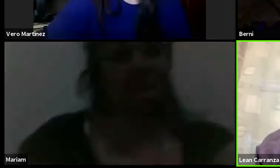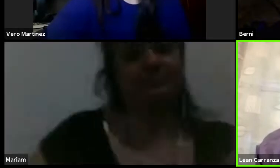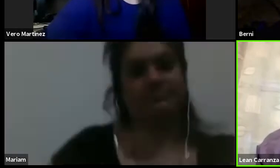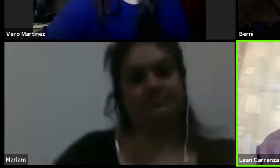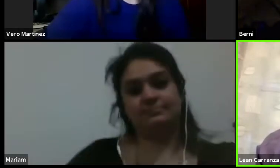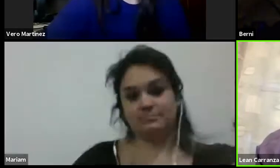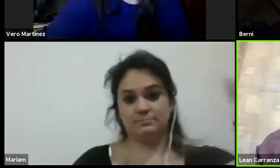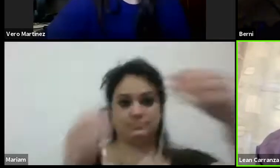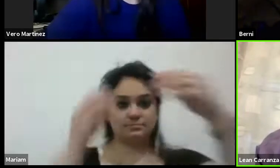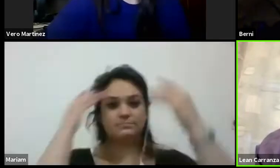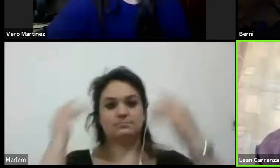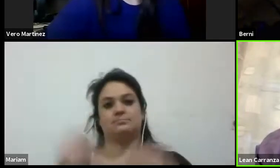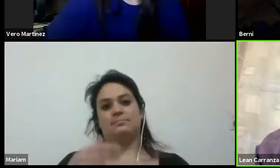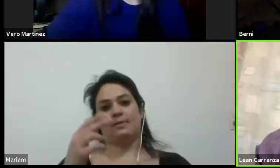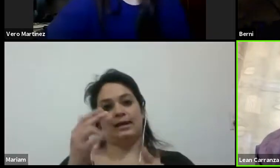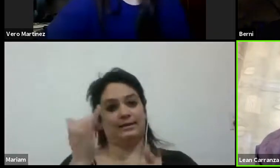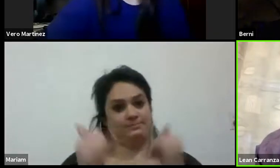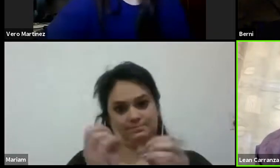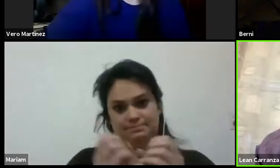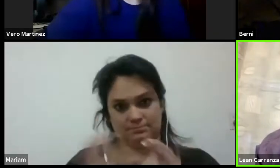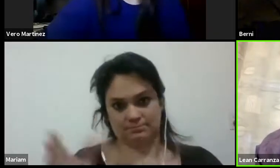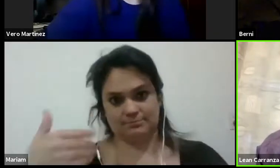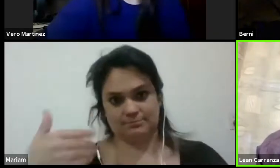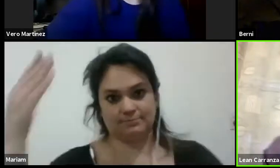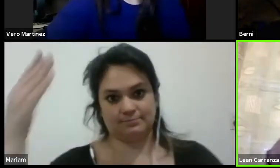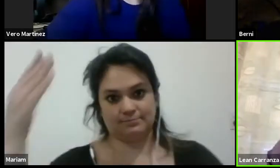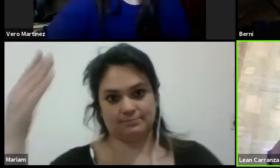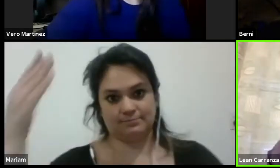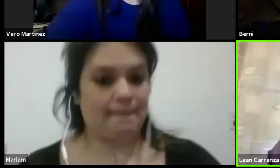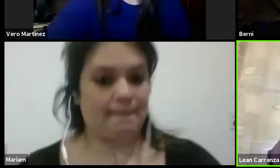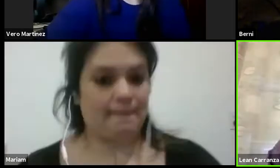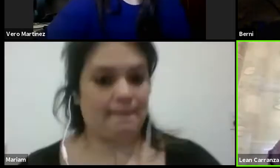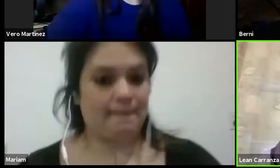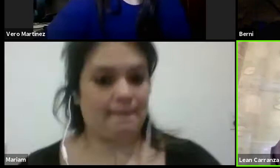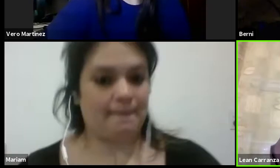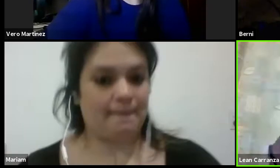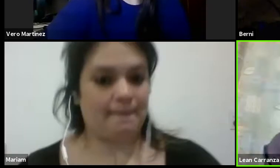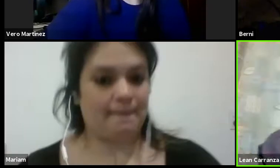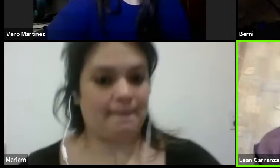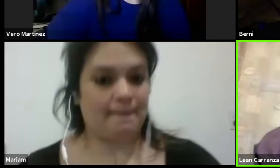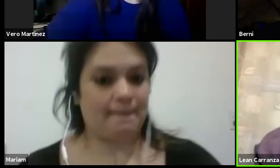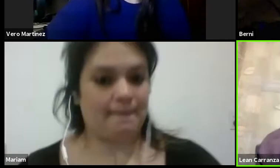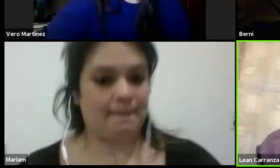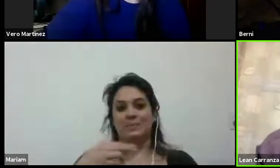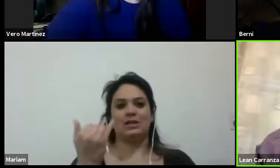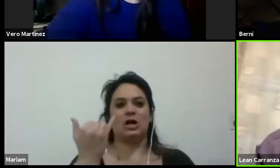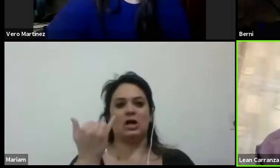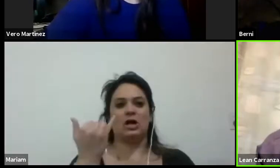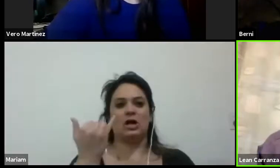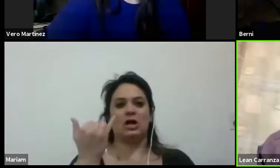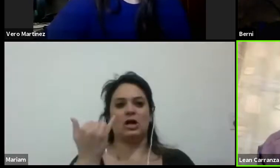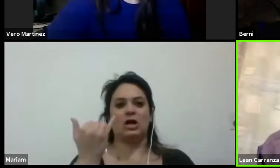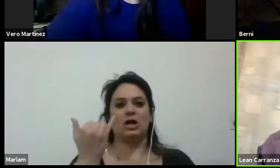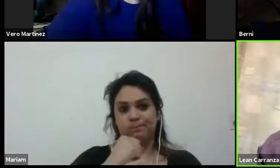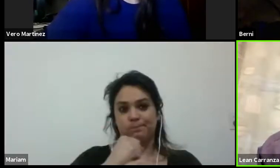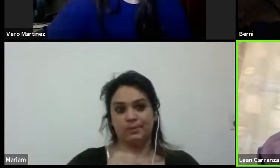entonces ya sea a través de ya sea a través de